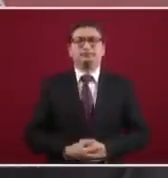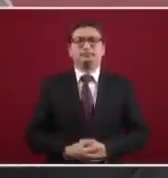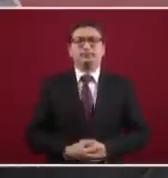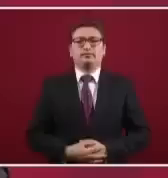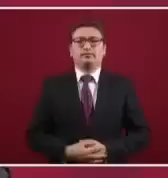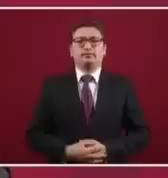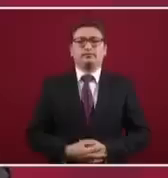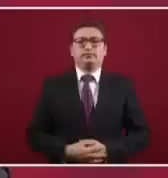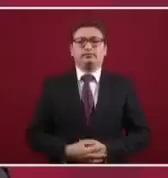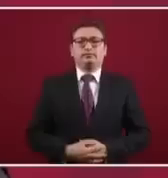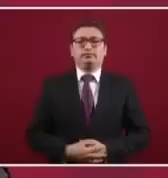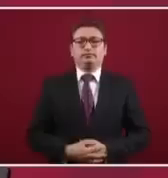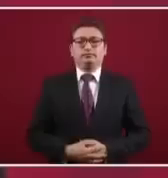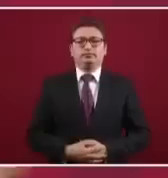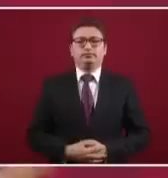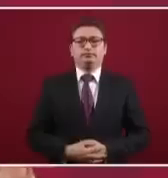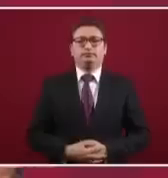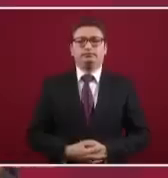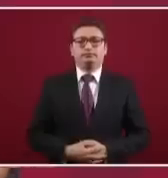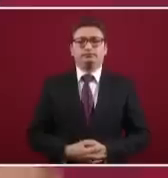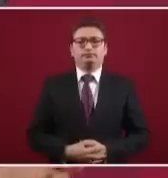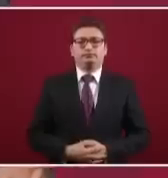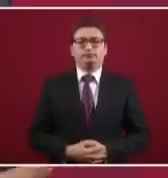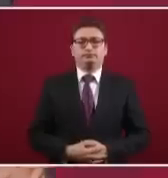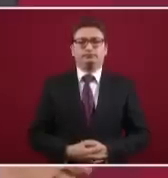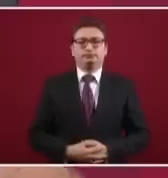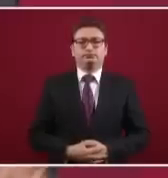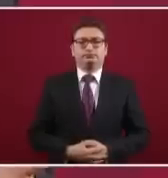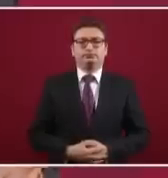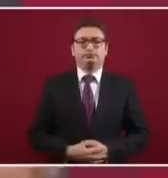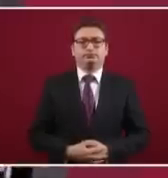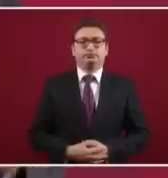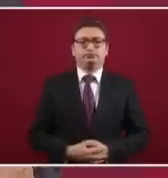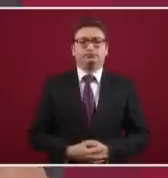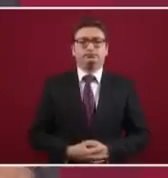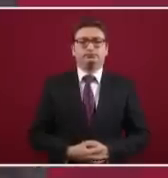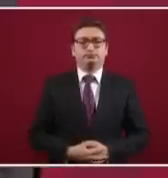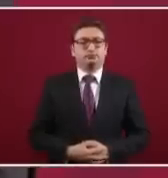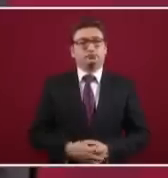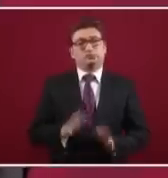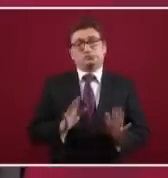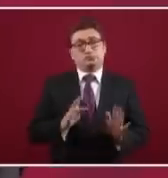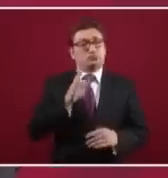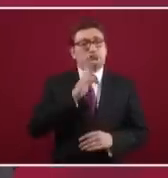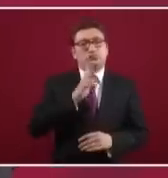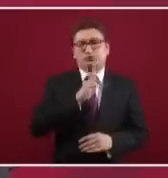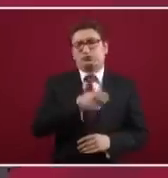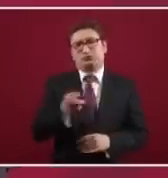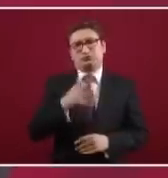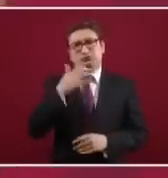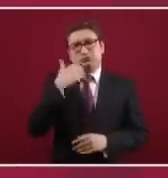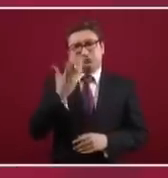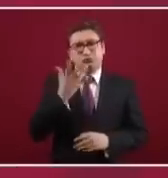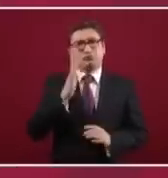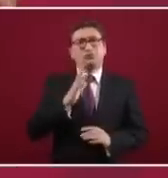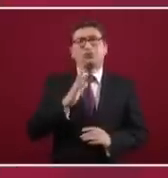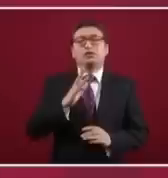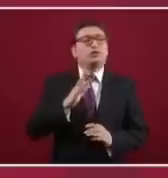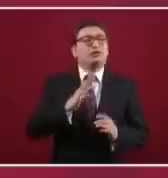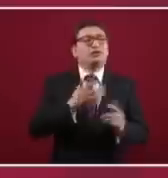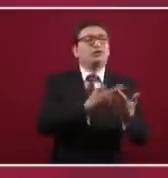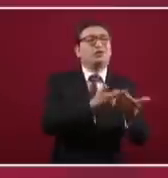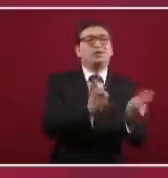Van a ver quienes quieran buscar que nos